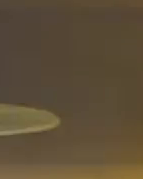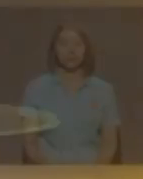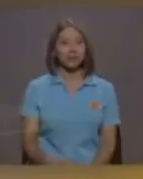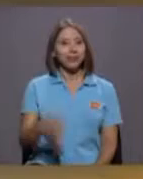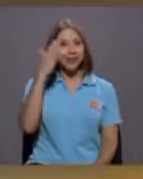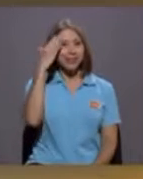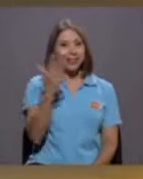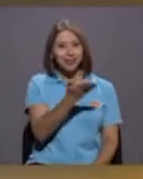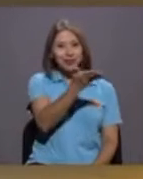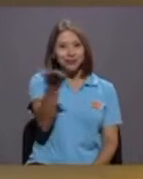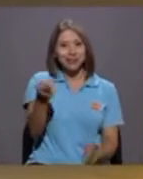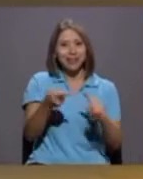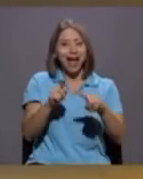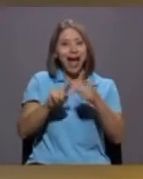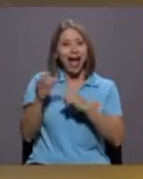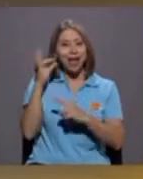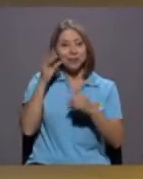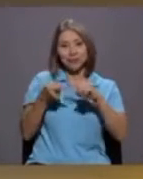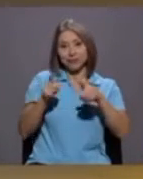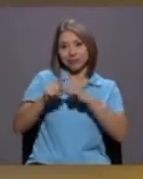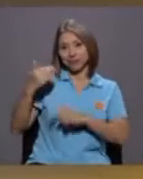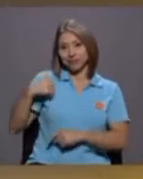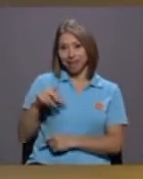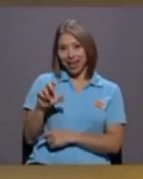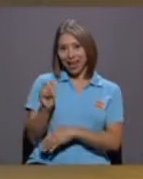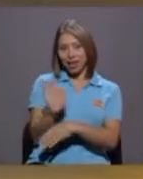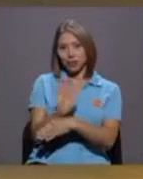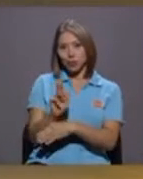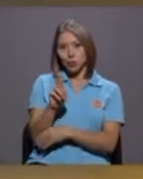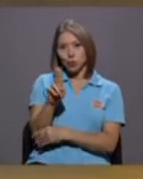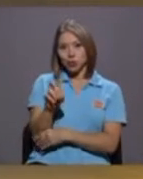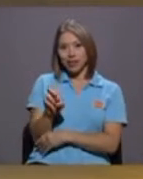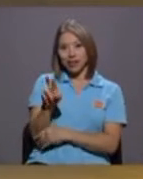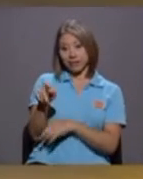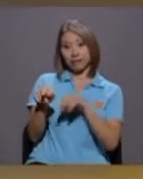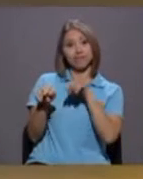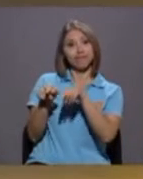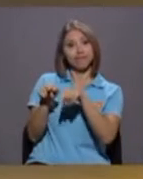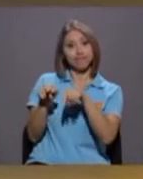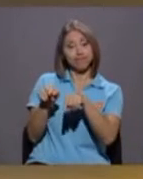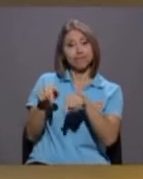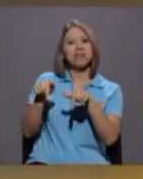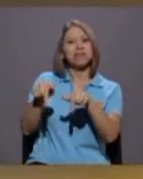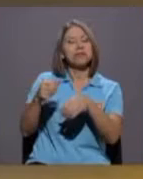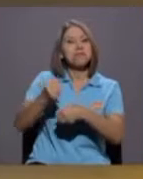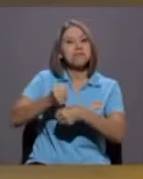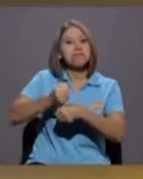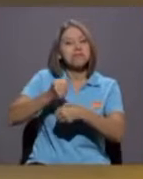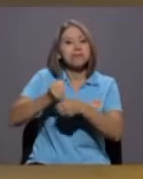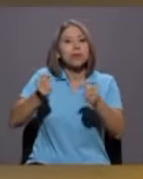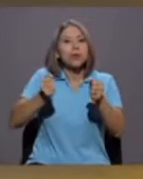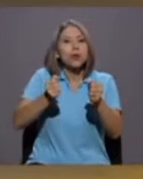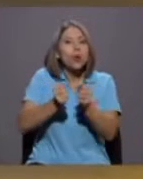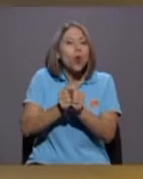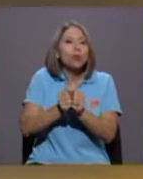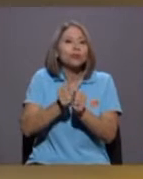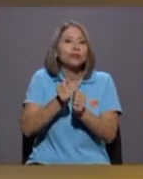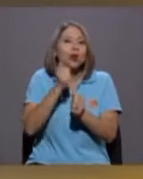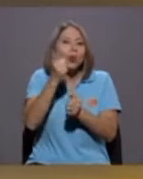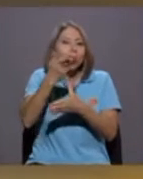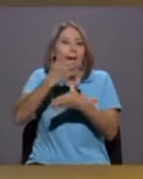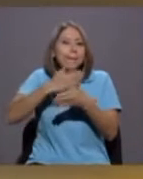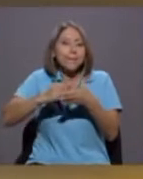Los saludamos, amigas y amigos de Canal UCR, este medio televisivo universitario que se paga parcialmente con